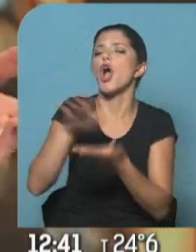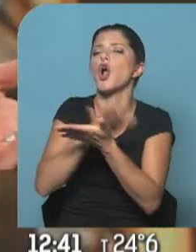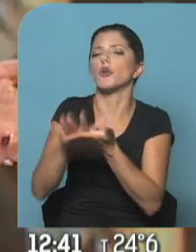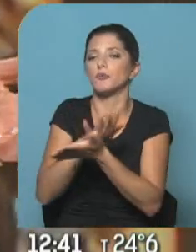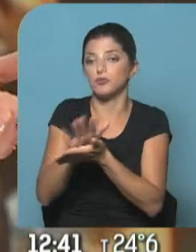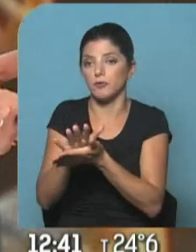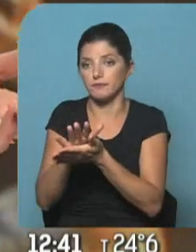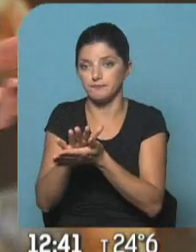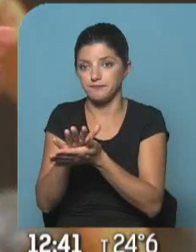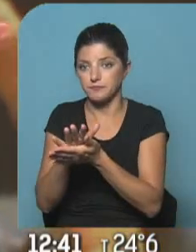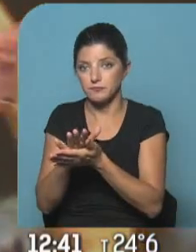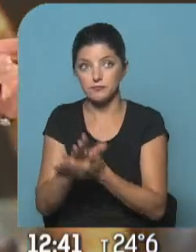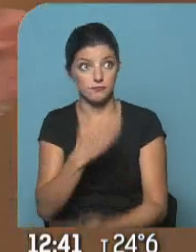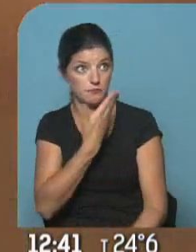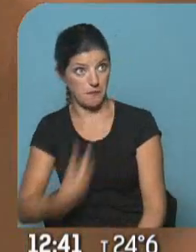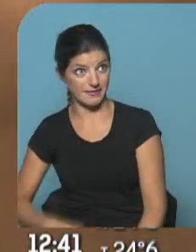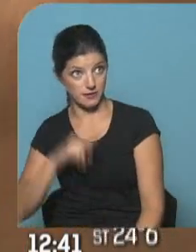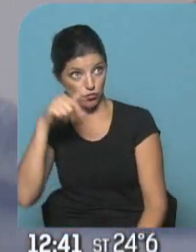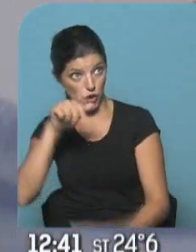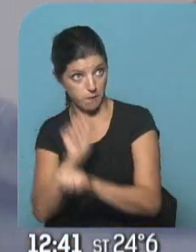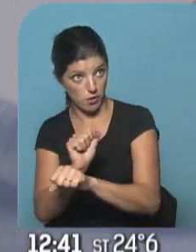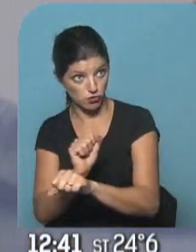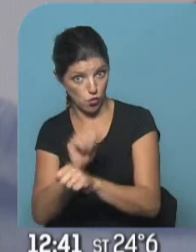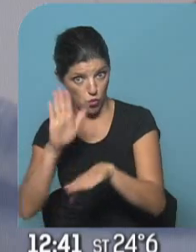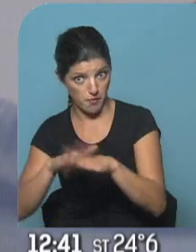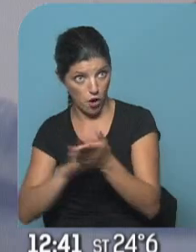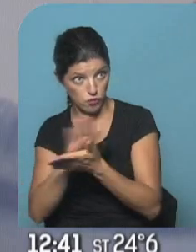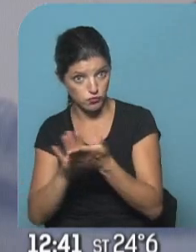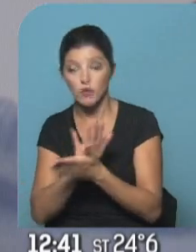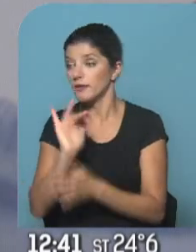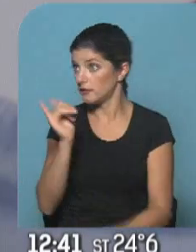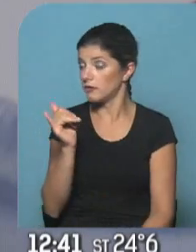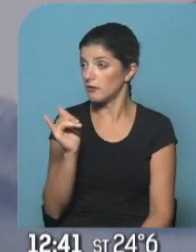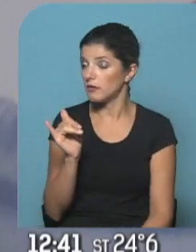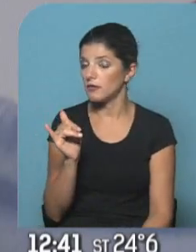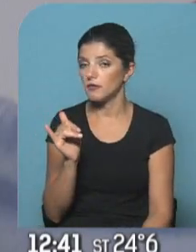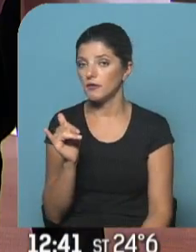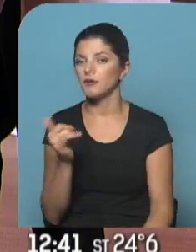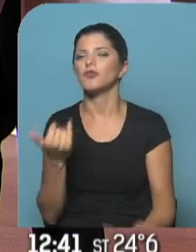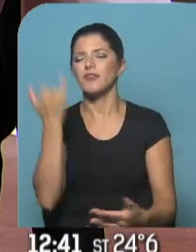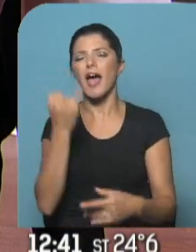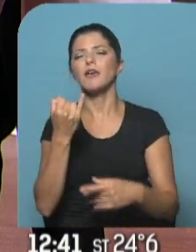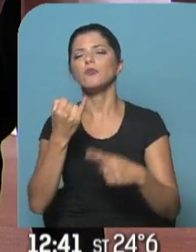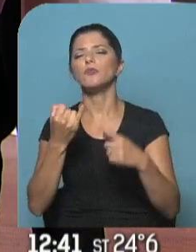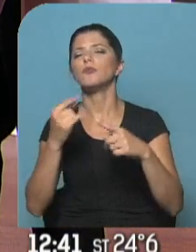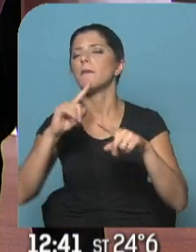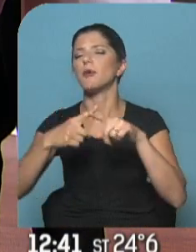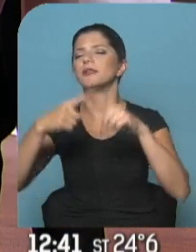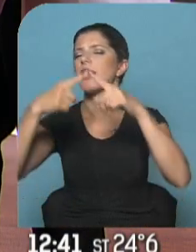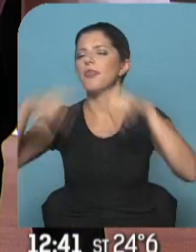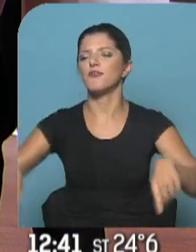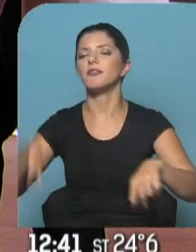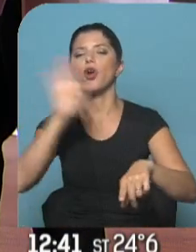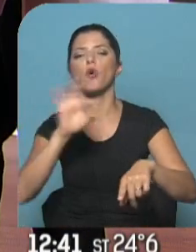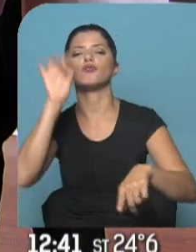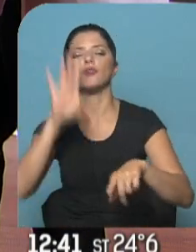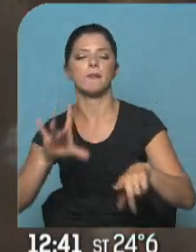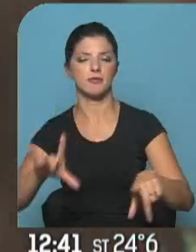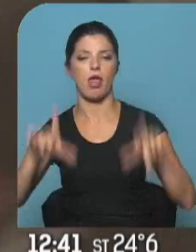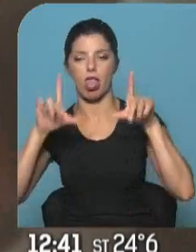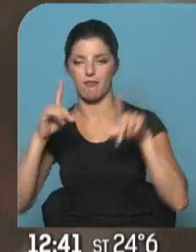de hecho, el vicepresidente está preso. O de mala gestión económica. Entonces, ¿hay una diferencia realmente político-ideológica de fondo o es simplemente una cuestión de proyección y